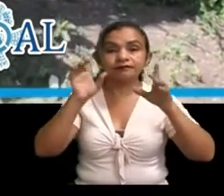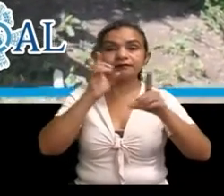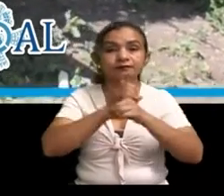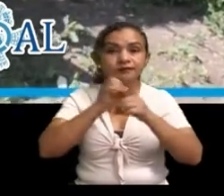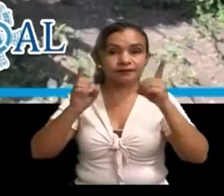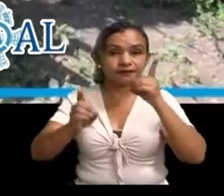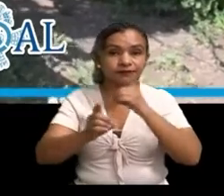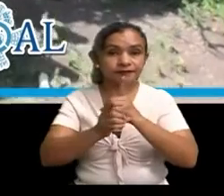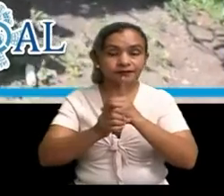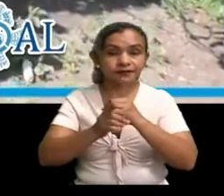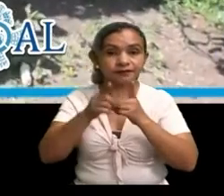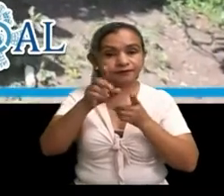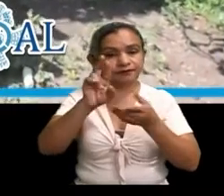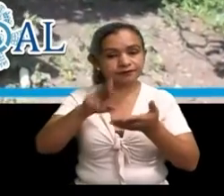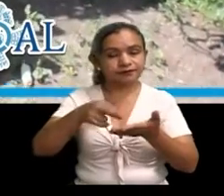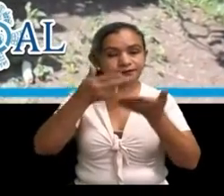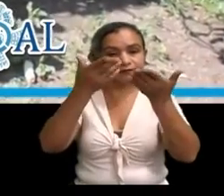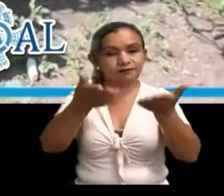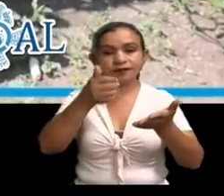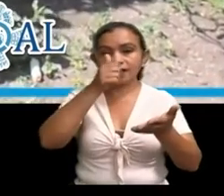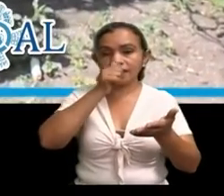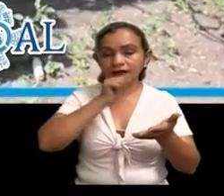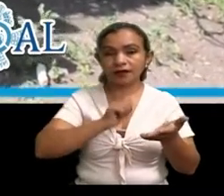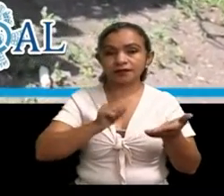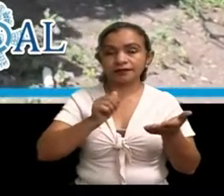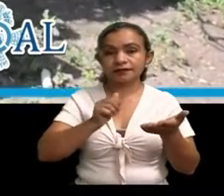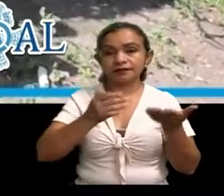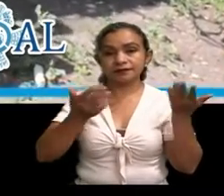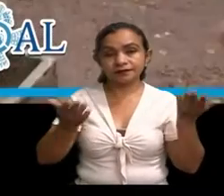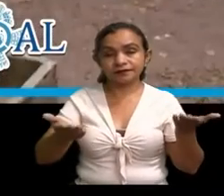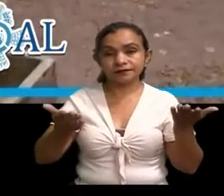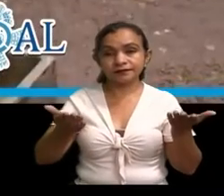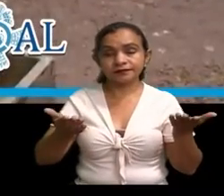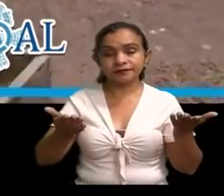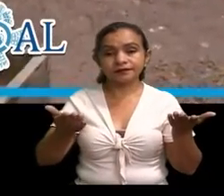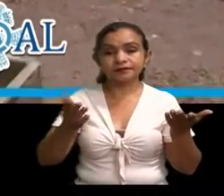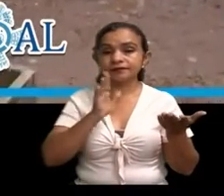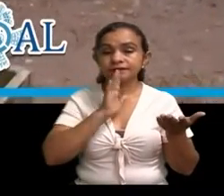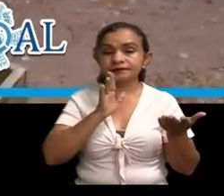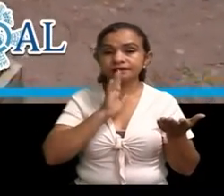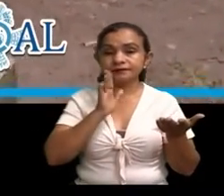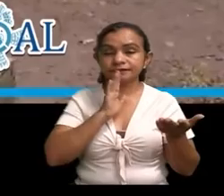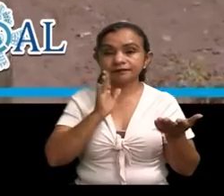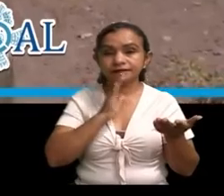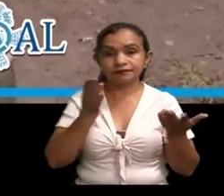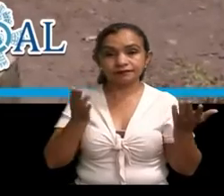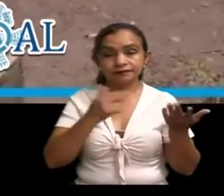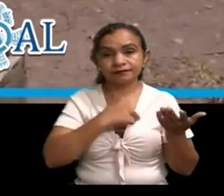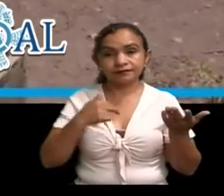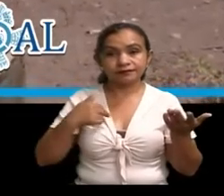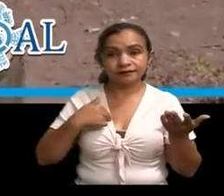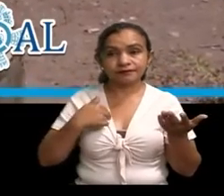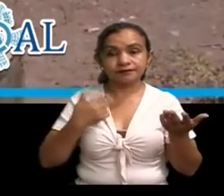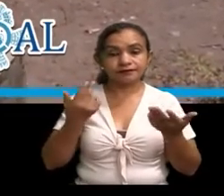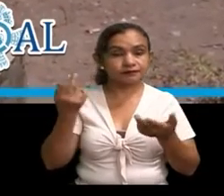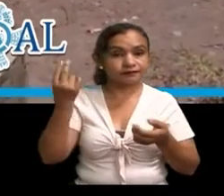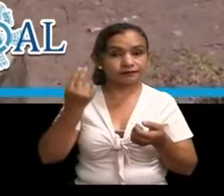A usted se le regala el agua, se le cobra una tarifa, pero está relacionada a los costos que